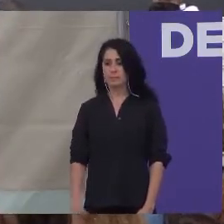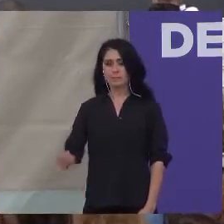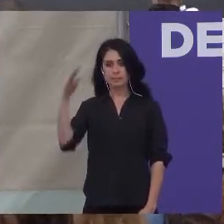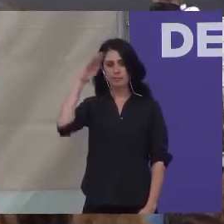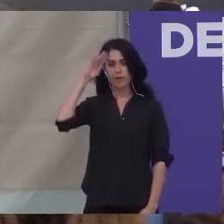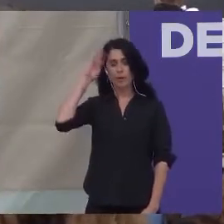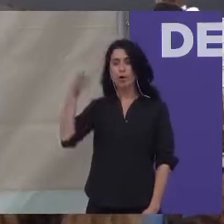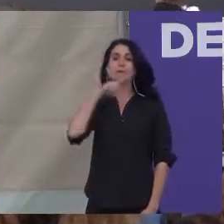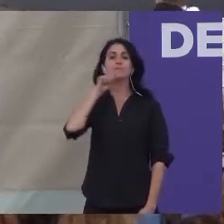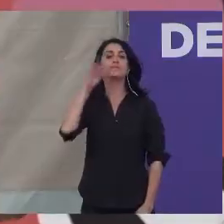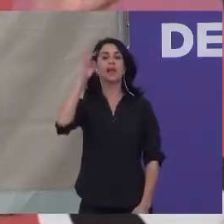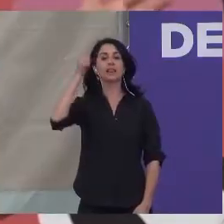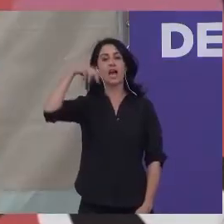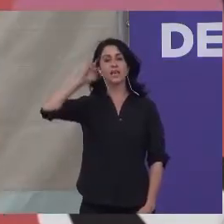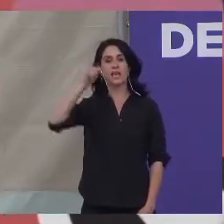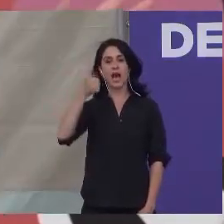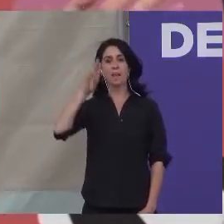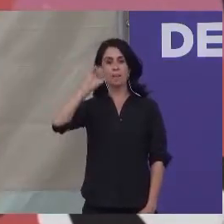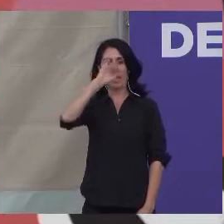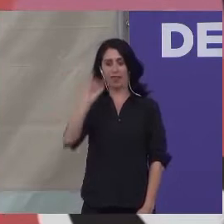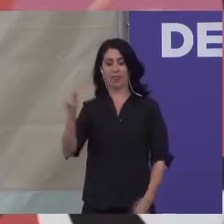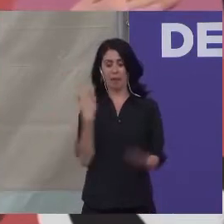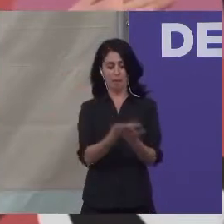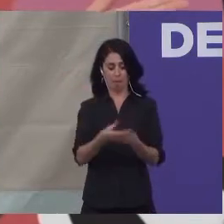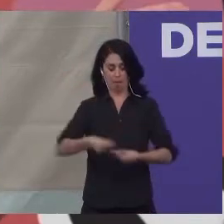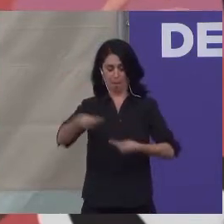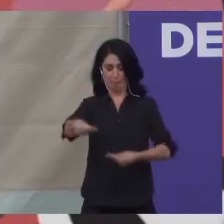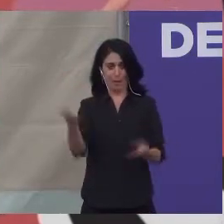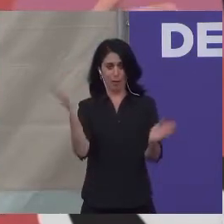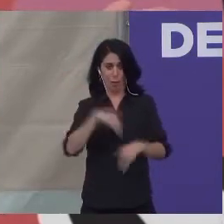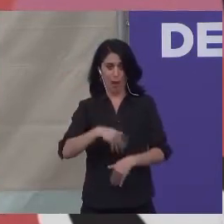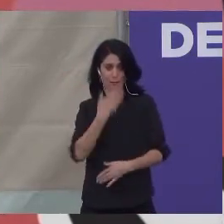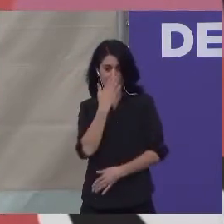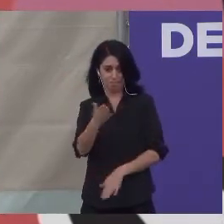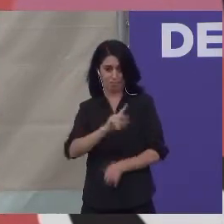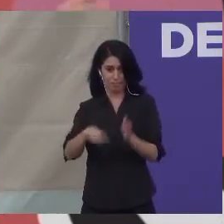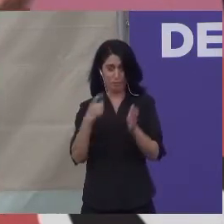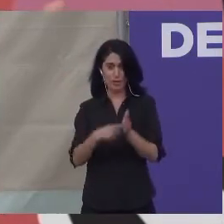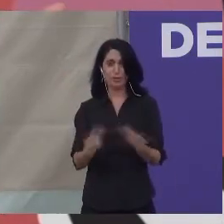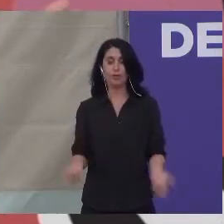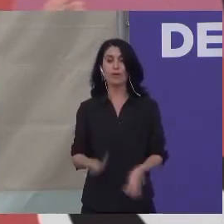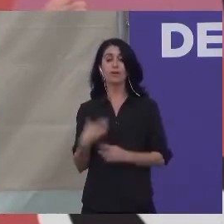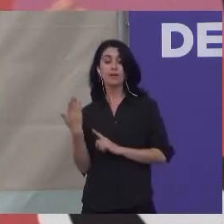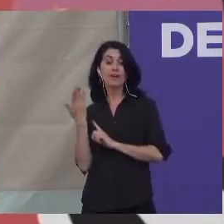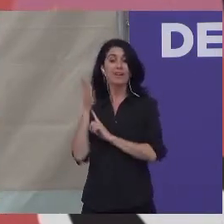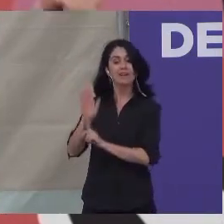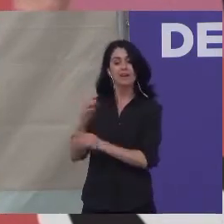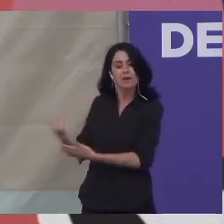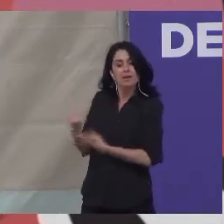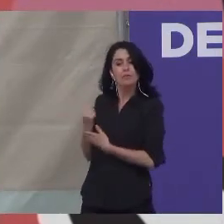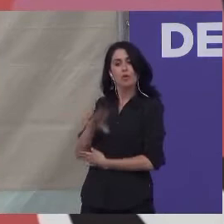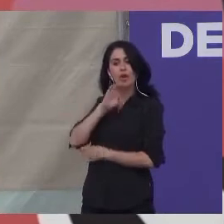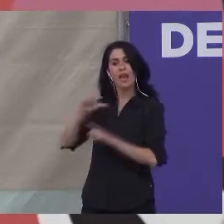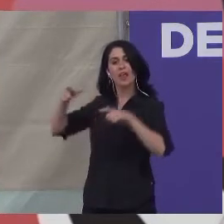Hola, yo soy Tania Pérez, vengo sin papeles, sin trampa ni cartón, vengo representada, avalada por el Círculo